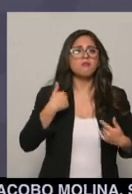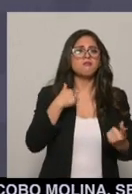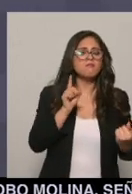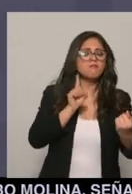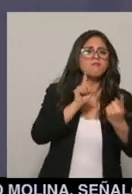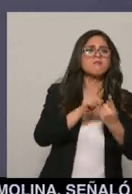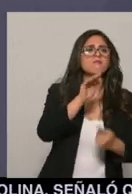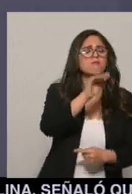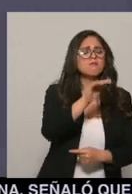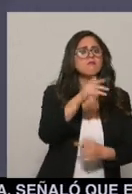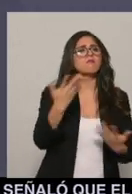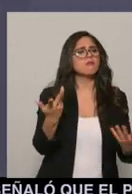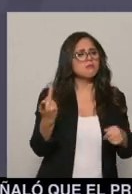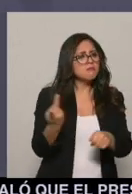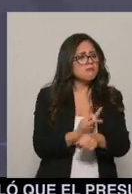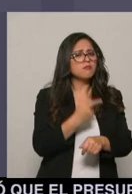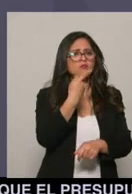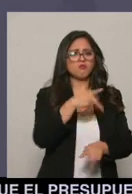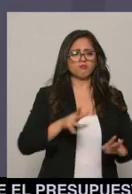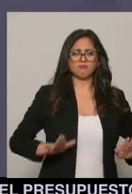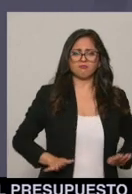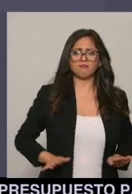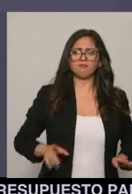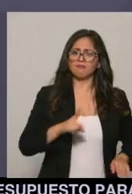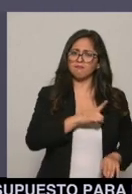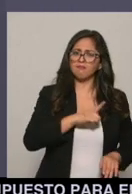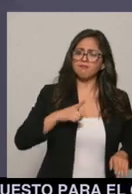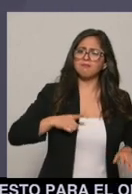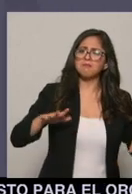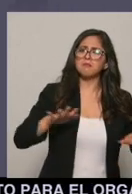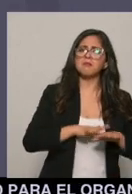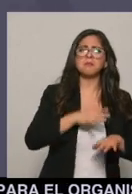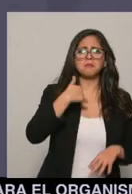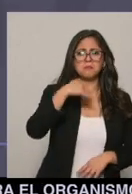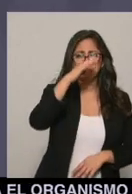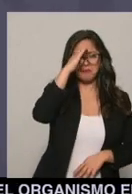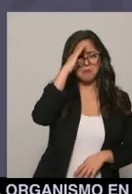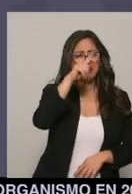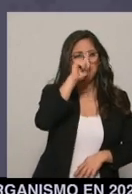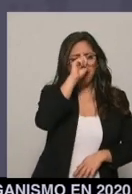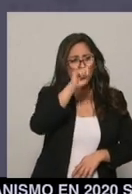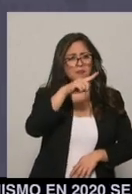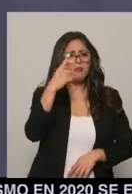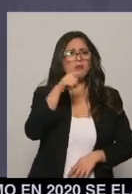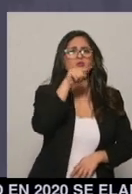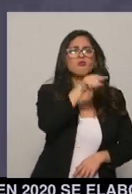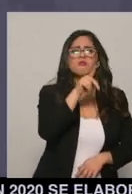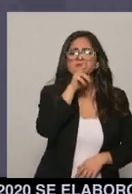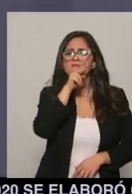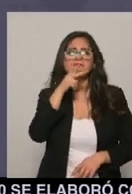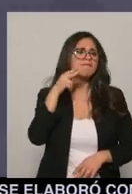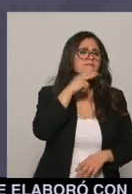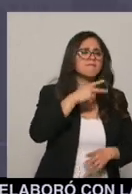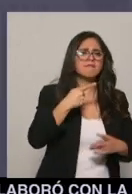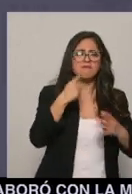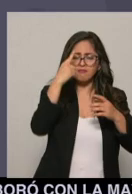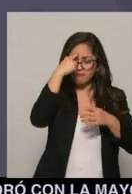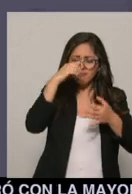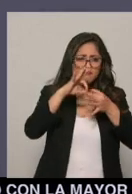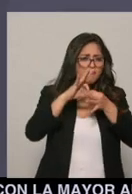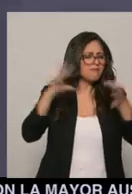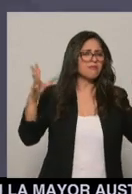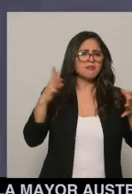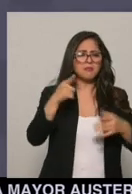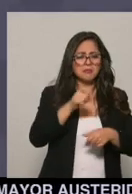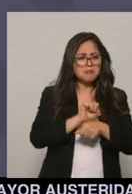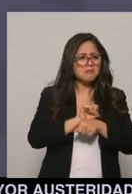cosa que nosotros como adultos pensamos que pues es de lo más sencillo, es más fácil, ¿por qué te desesperas por alguna cosa que es sencilla?